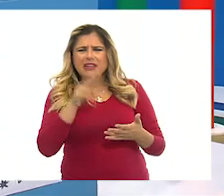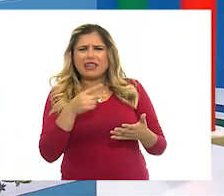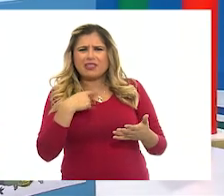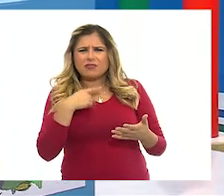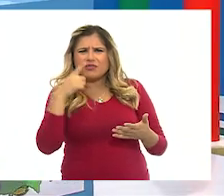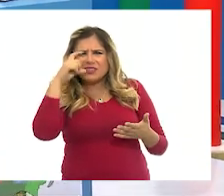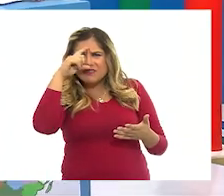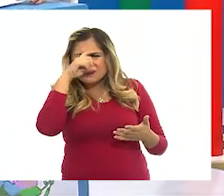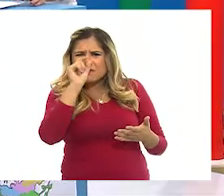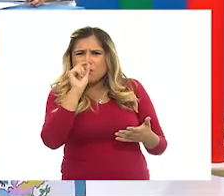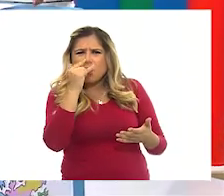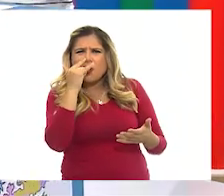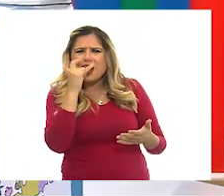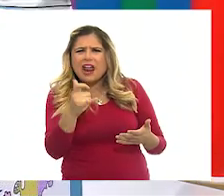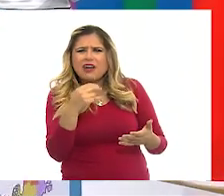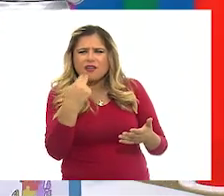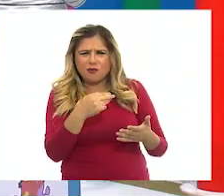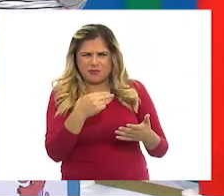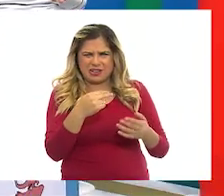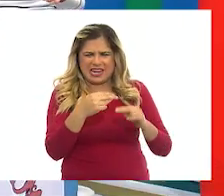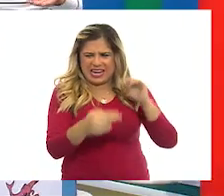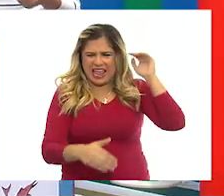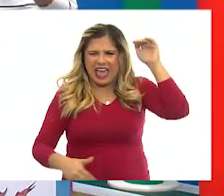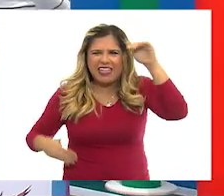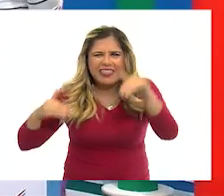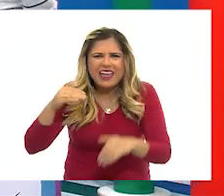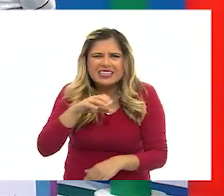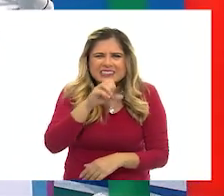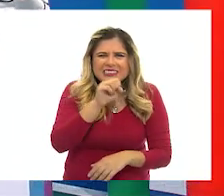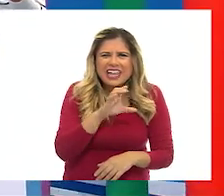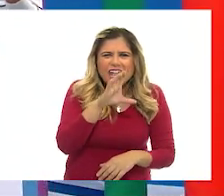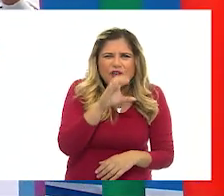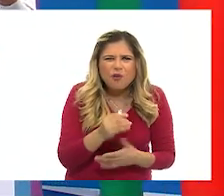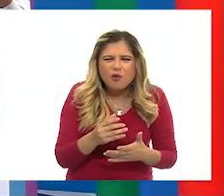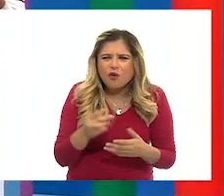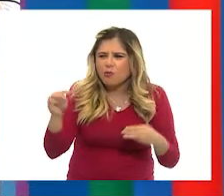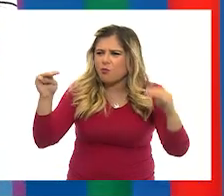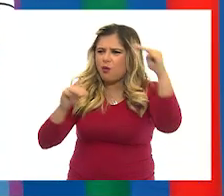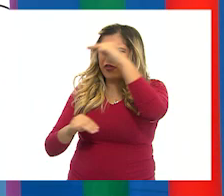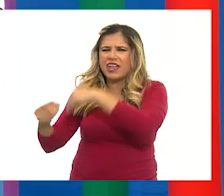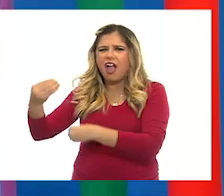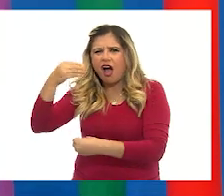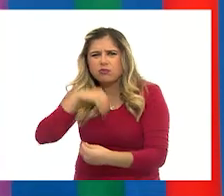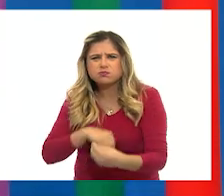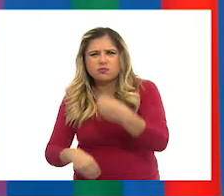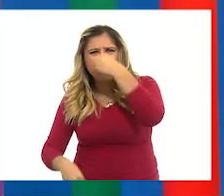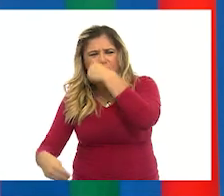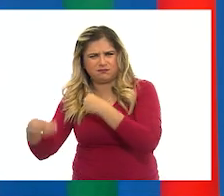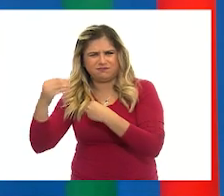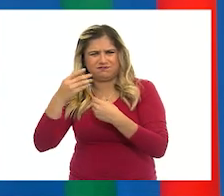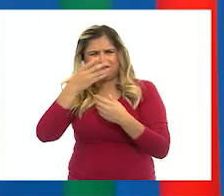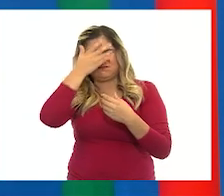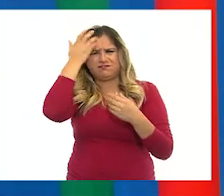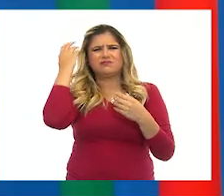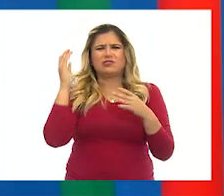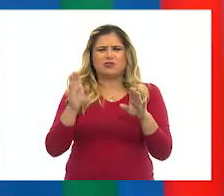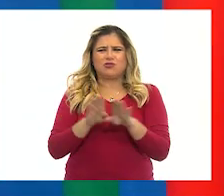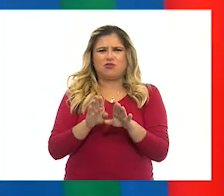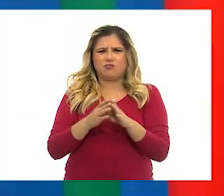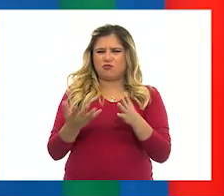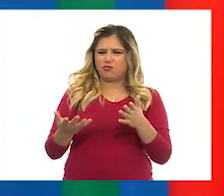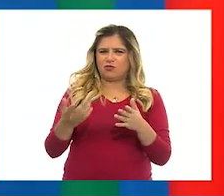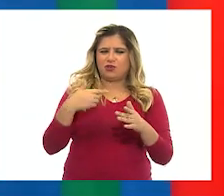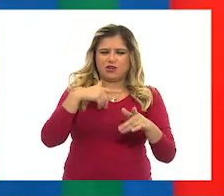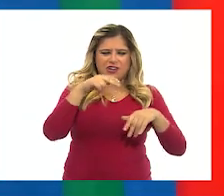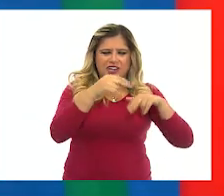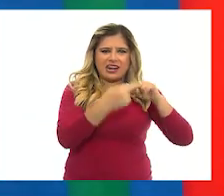Son un poco raros. ¿Nadar en seco? ¿Comerse una montaña? Si suponía que el narrador de La Amígdala